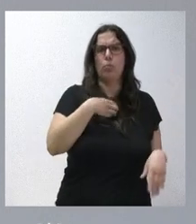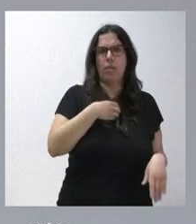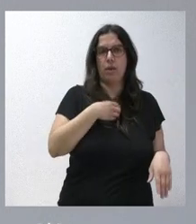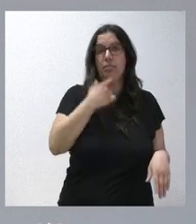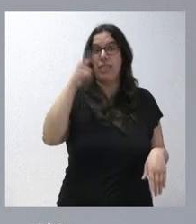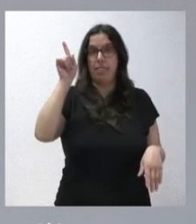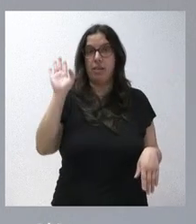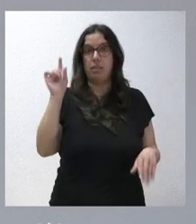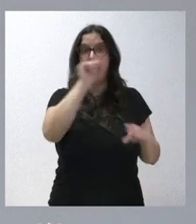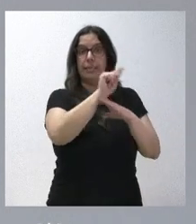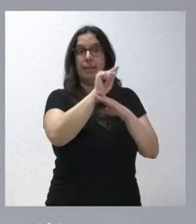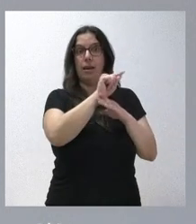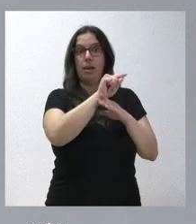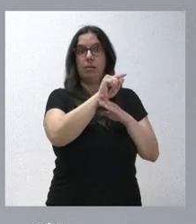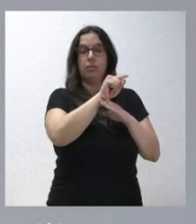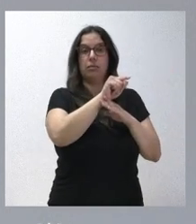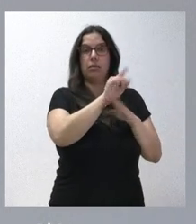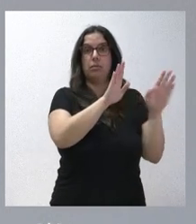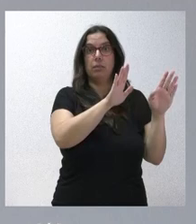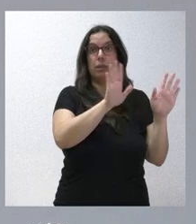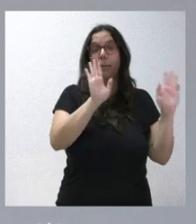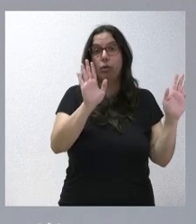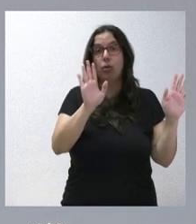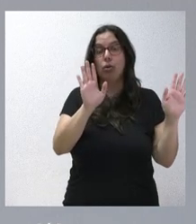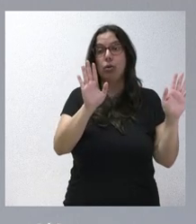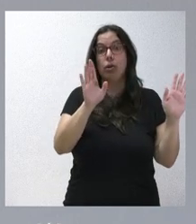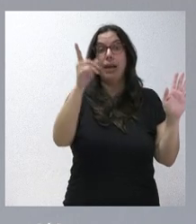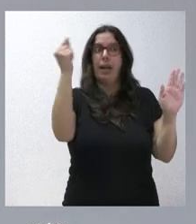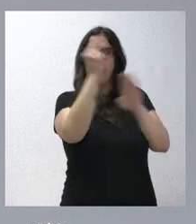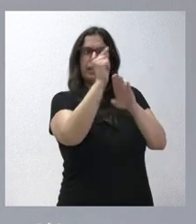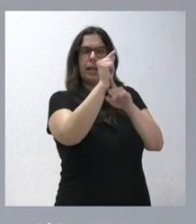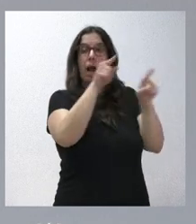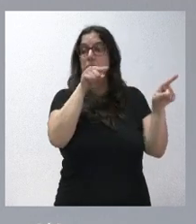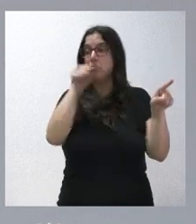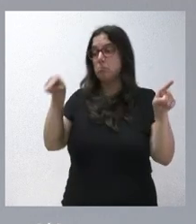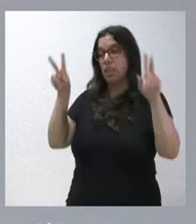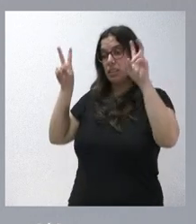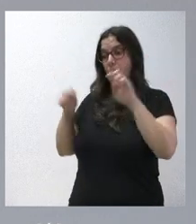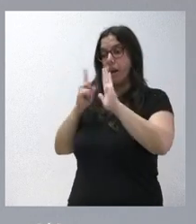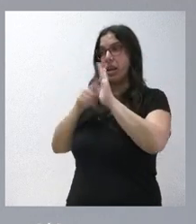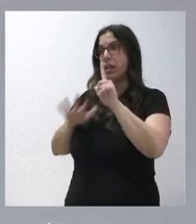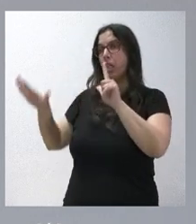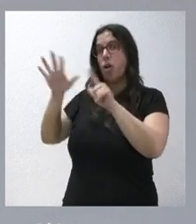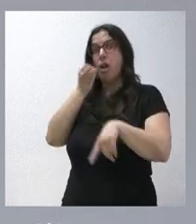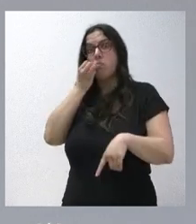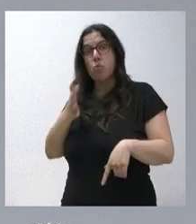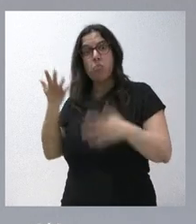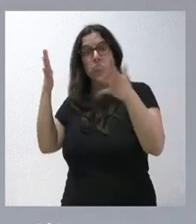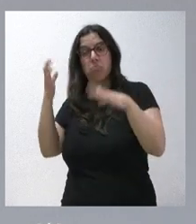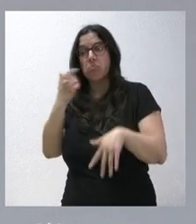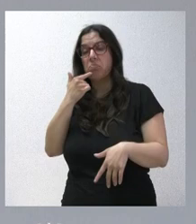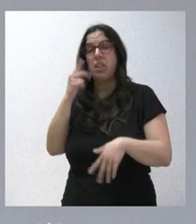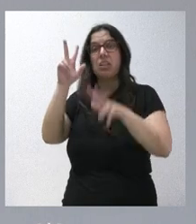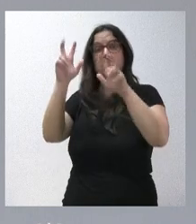Franco se critica ese hecho y sin embargo quienes critican ese hecho dan por bueno y apoyan el hecho